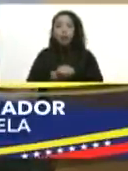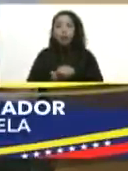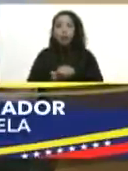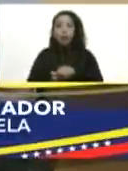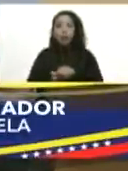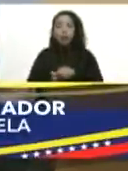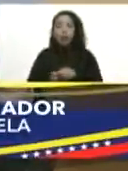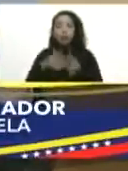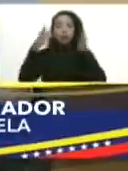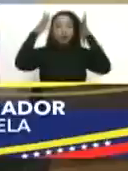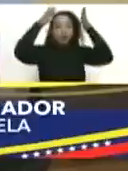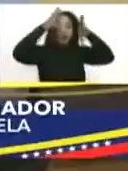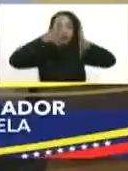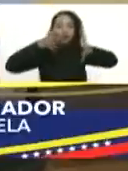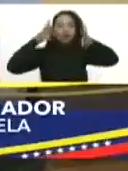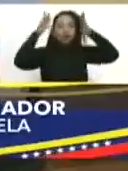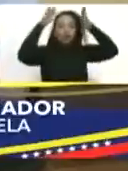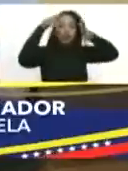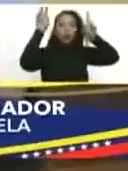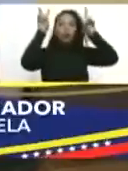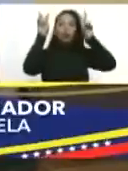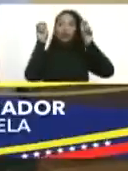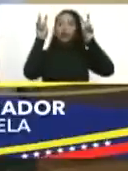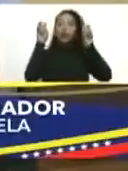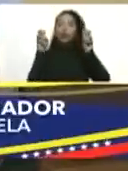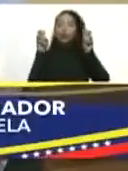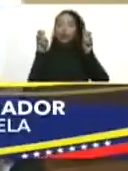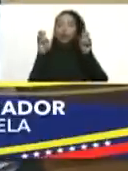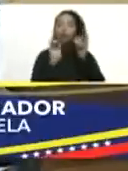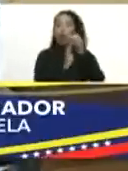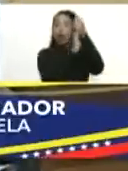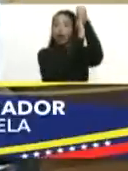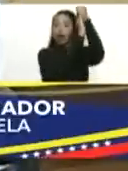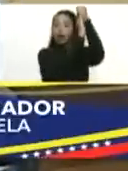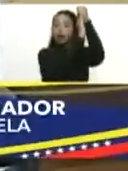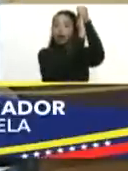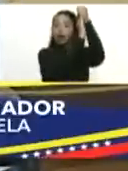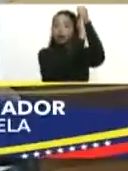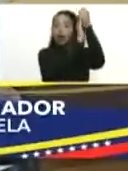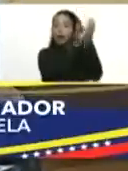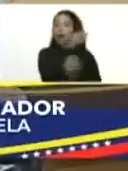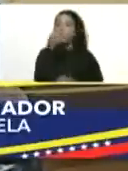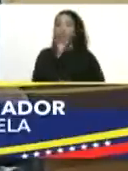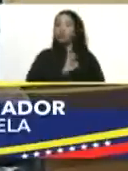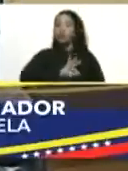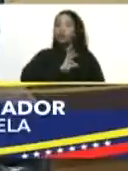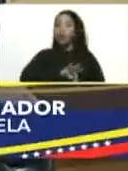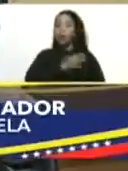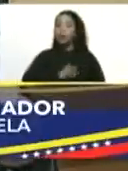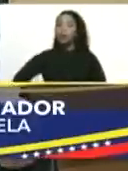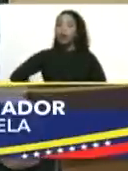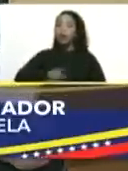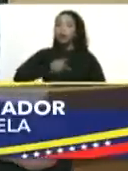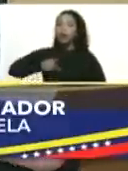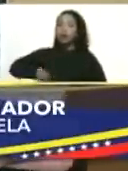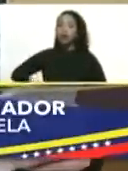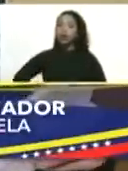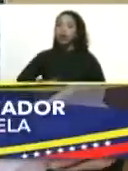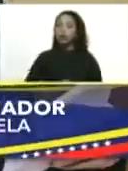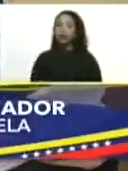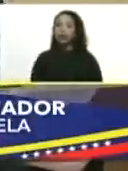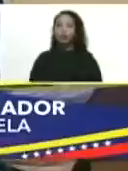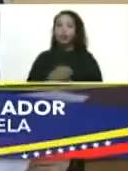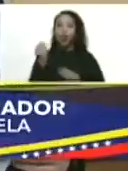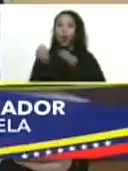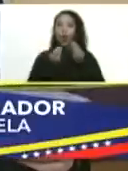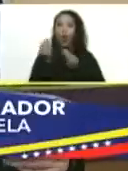la orientación de los nuevos líderes, con el excelentísimo señor presidente Xi Jinping como su